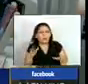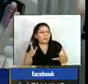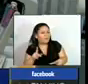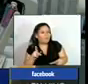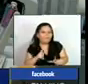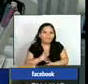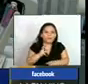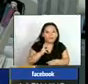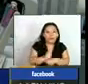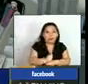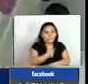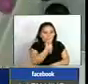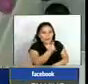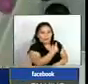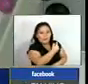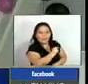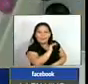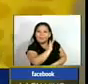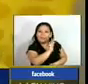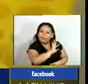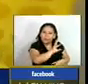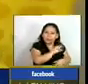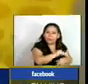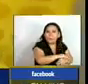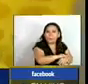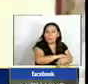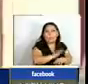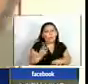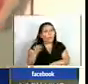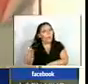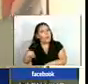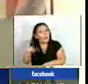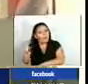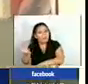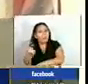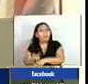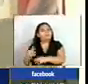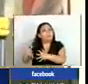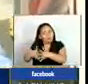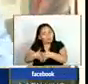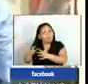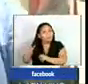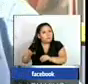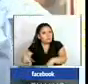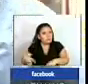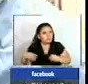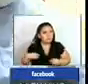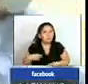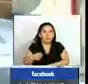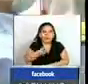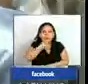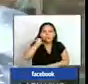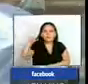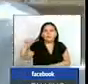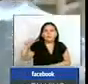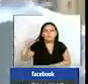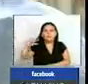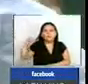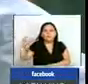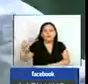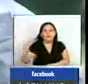mayor entre los afroestadounidenses que entre los blancos y latinos. Jacopo Luzzi, Voz de América, Washington.